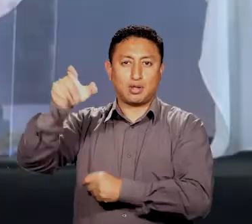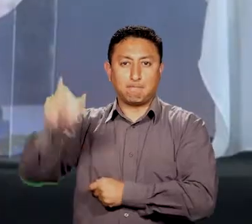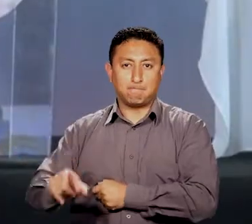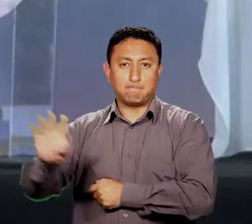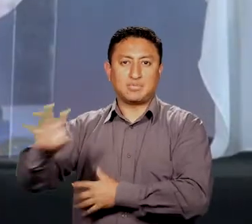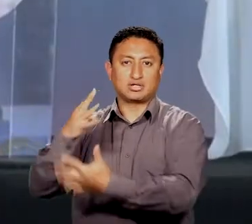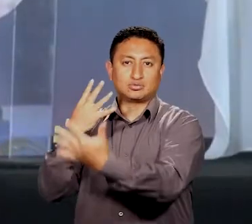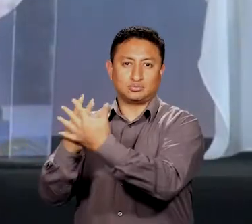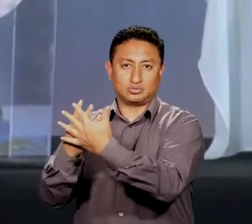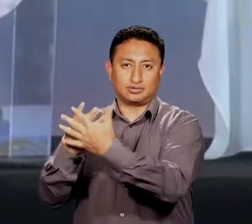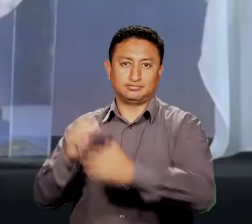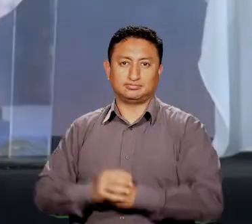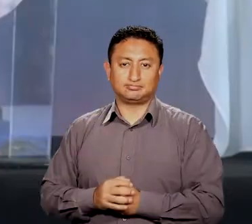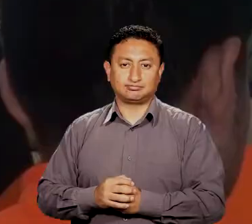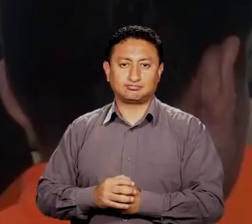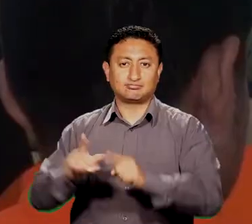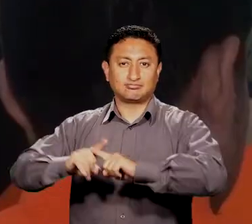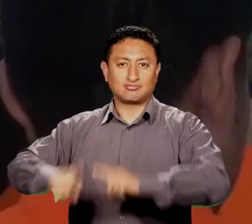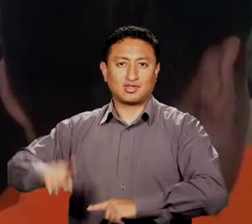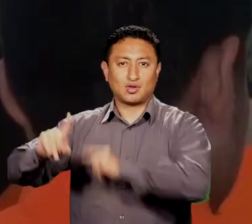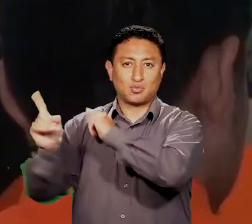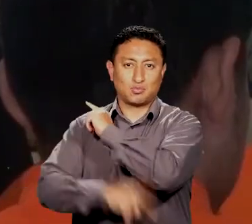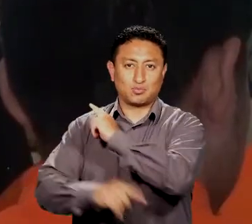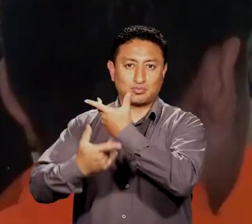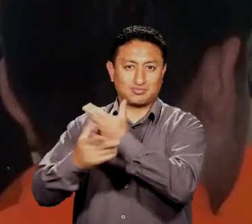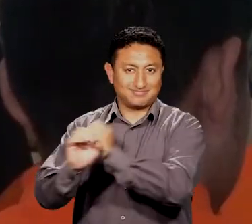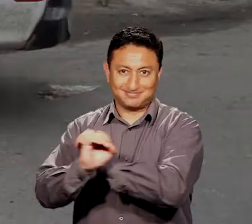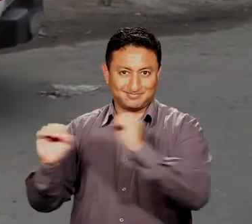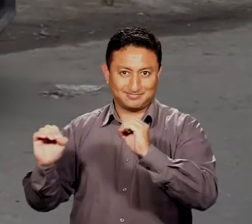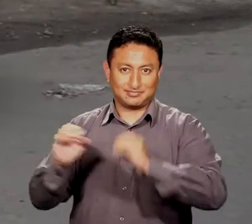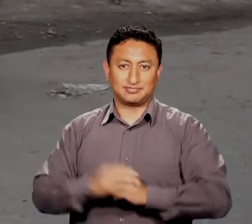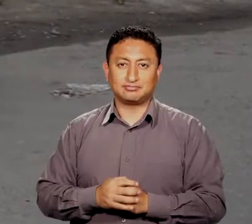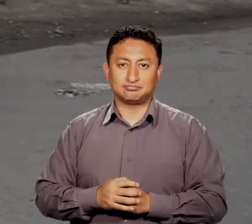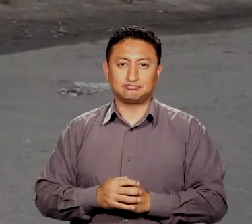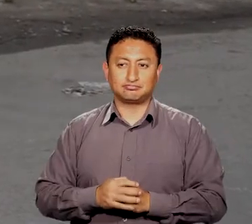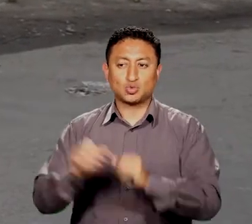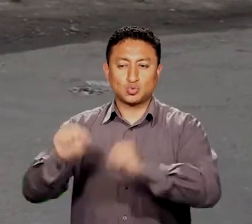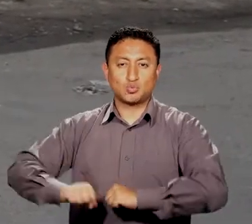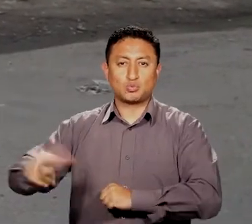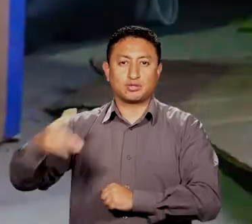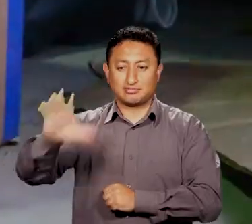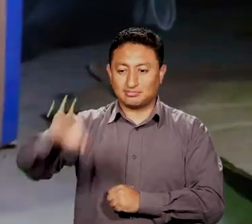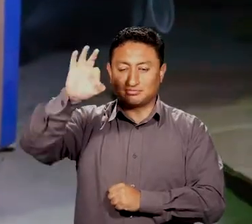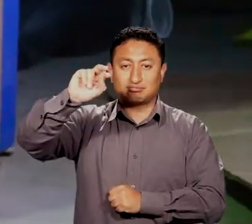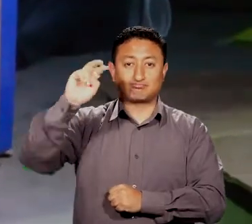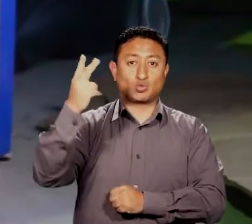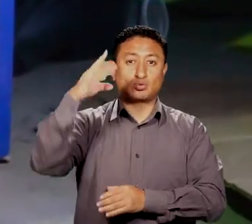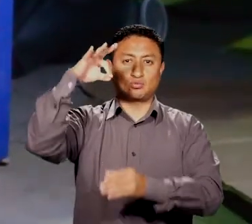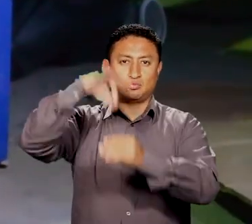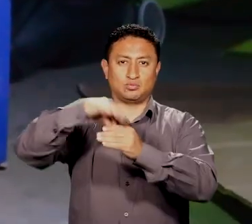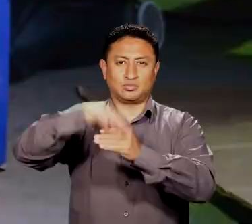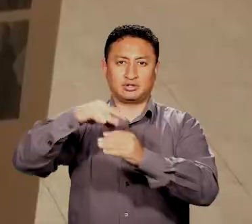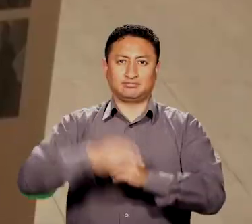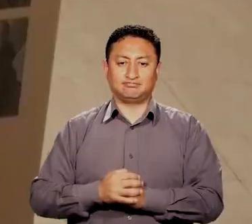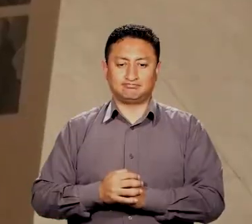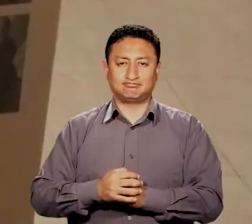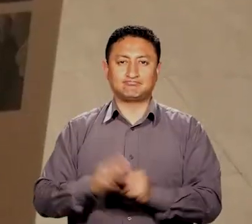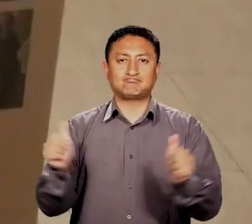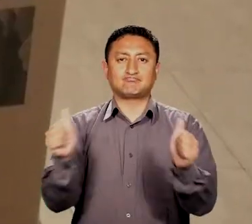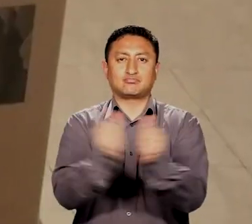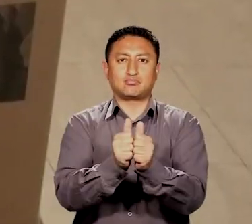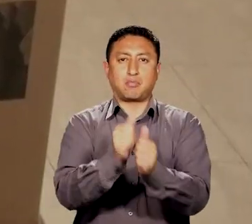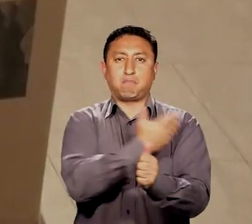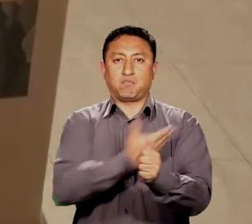personas privadas de la libertad, sin sentencia condenatoria ejecutoriada para elegir, en segunda vuelta electoral, al